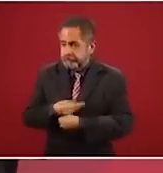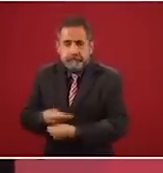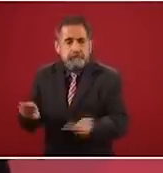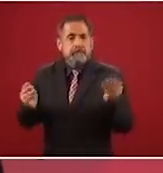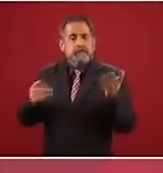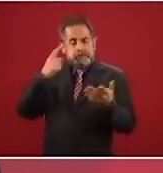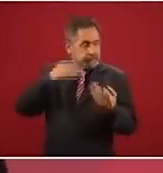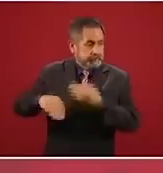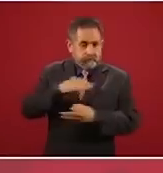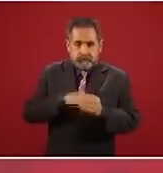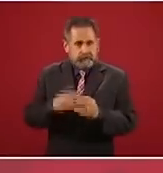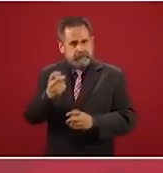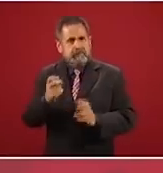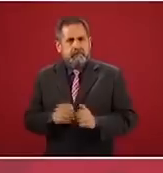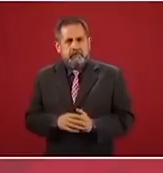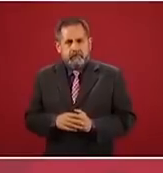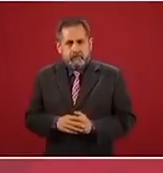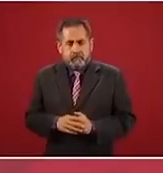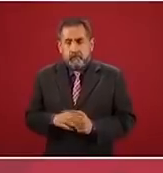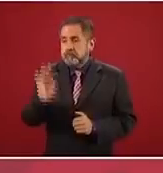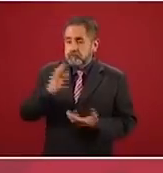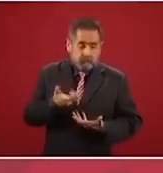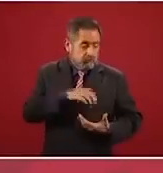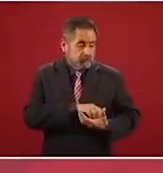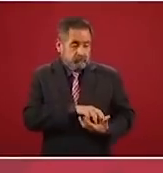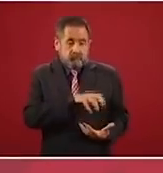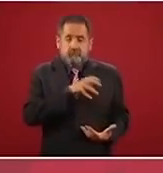distribuirse o acumularse